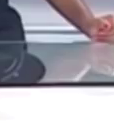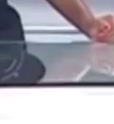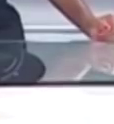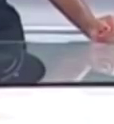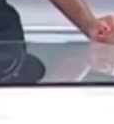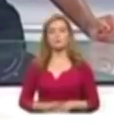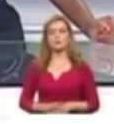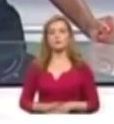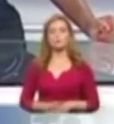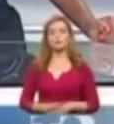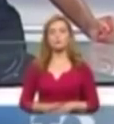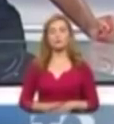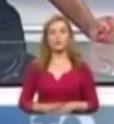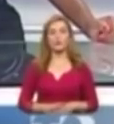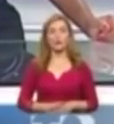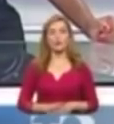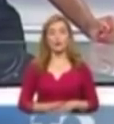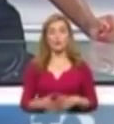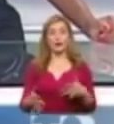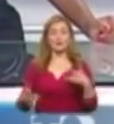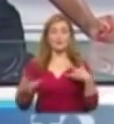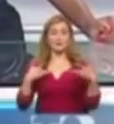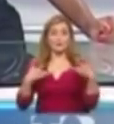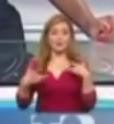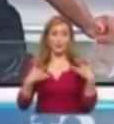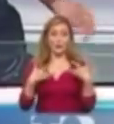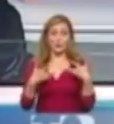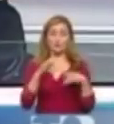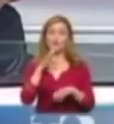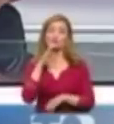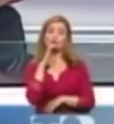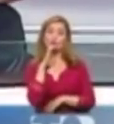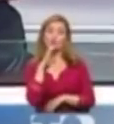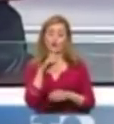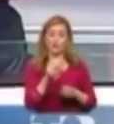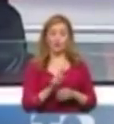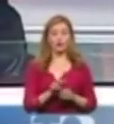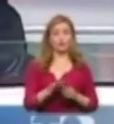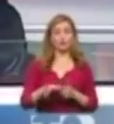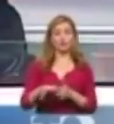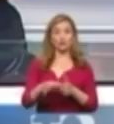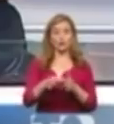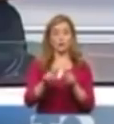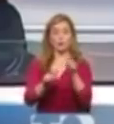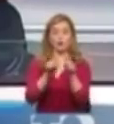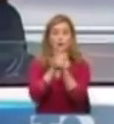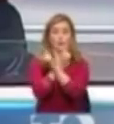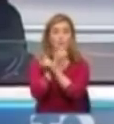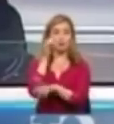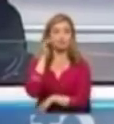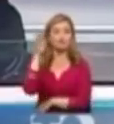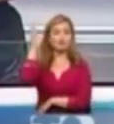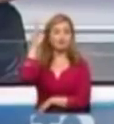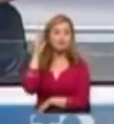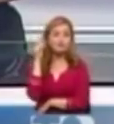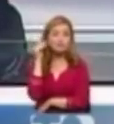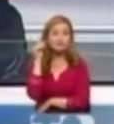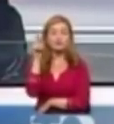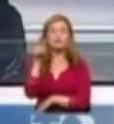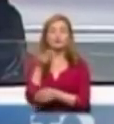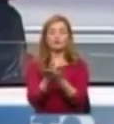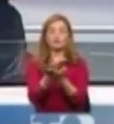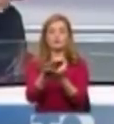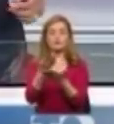Horas de teatro, una cena show y un recorrido guiado para personas con discapacidad auditiva son las opciones que este fin de semana